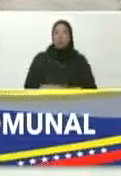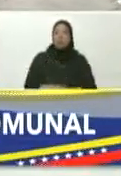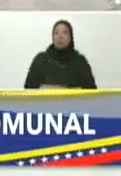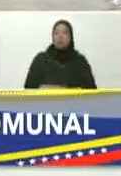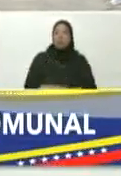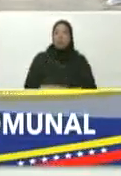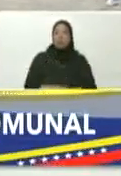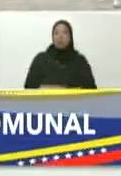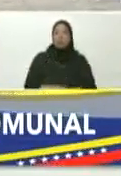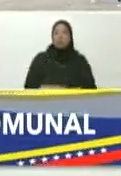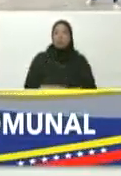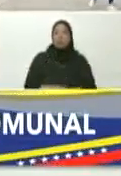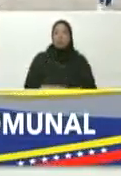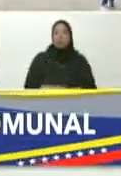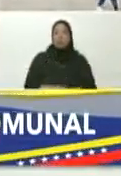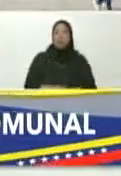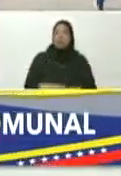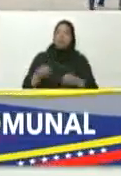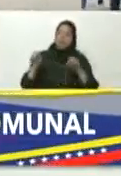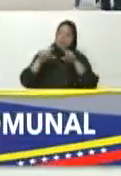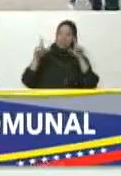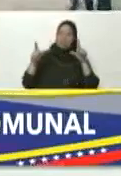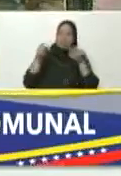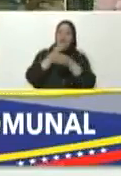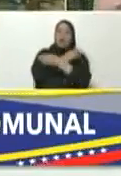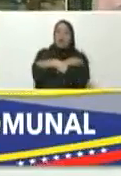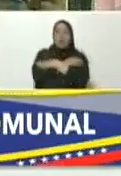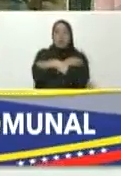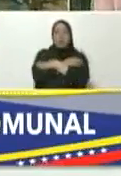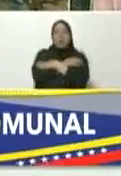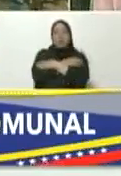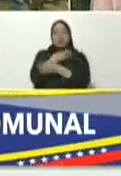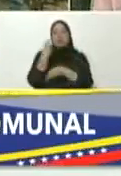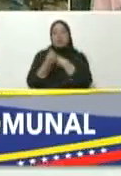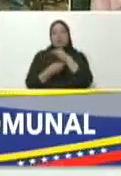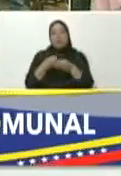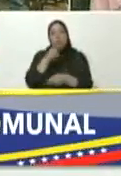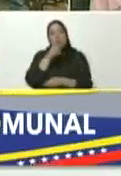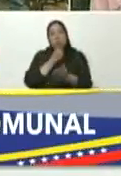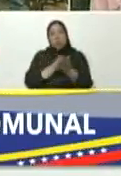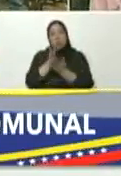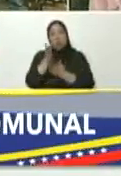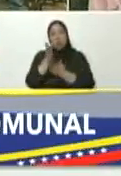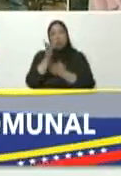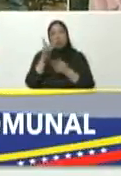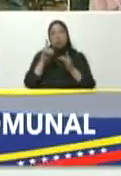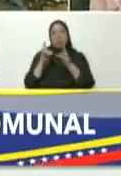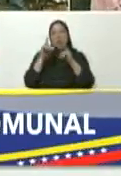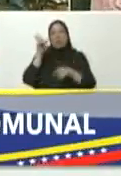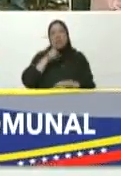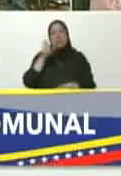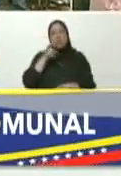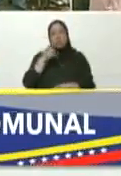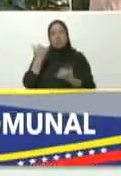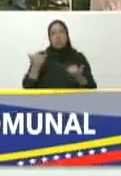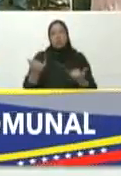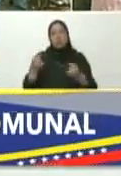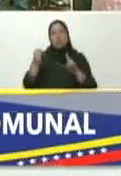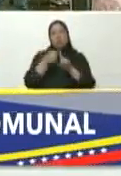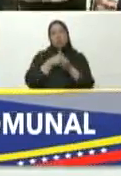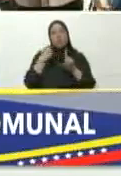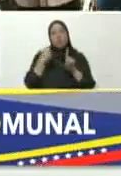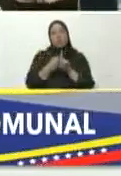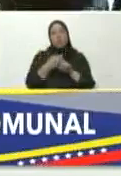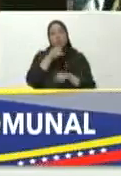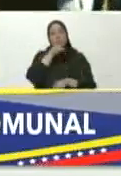¿Eh? Llegará el día en que nos volvamos a abrazar y besar, como siempre nos hemos abrazado y besado. Llegará el día. Ahorita nos golpeamos el